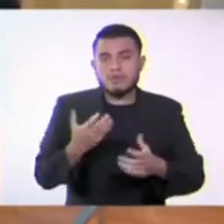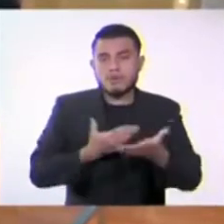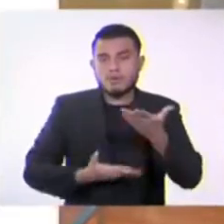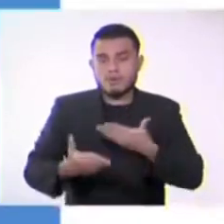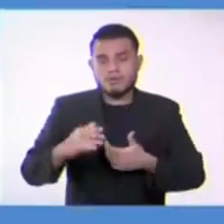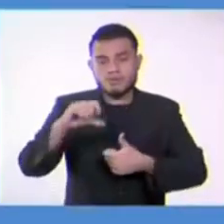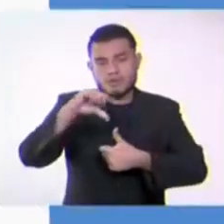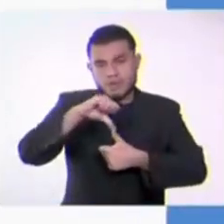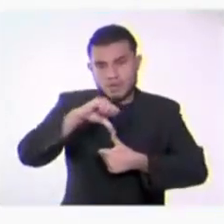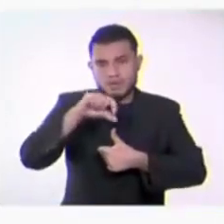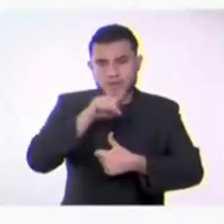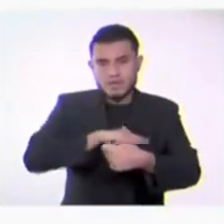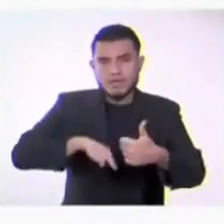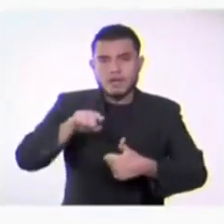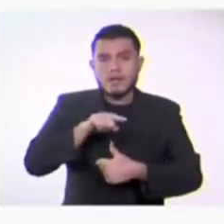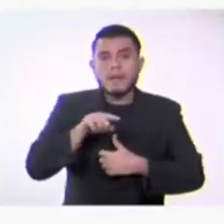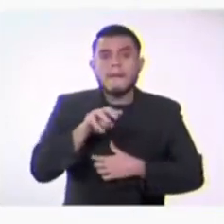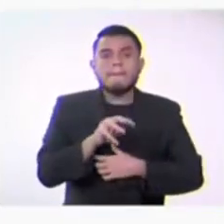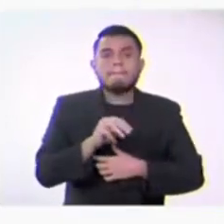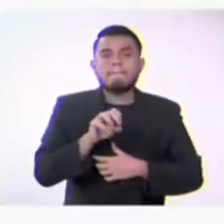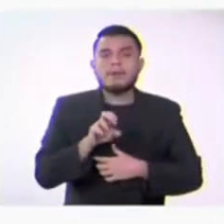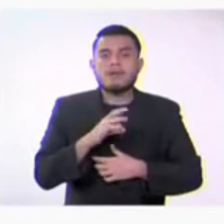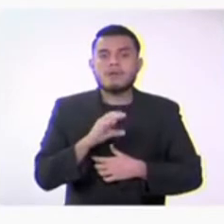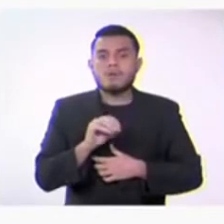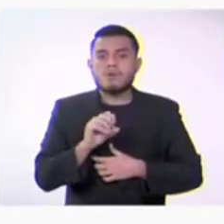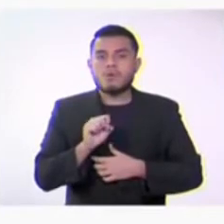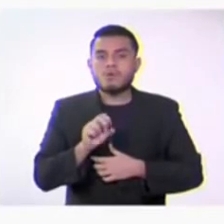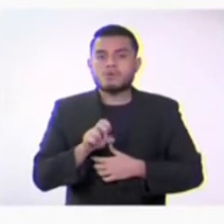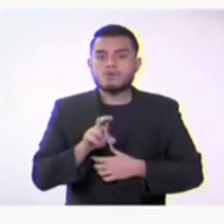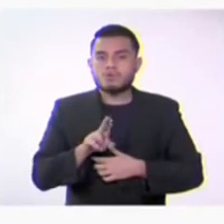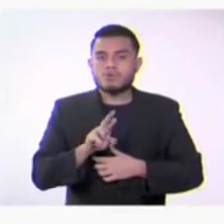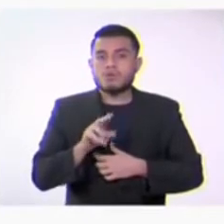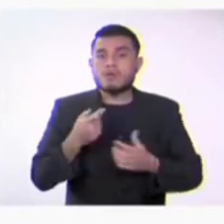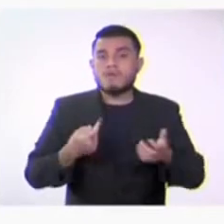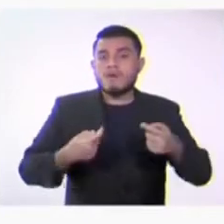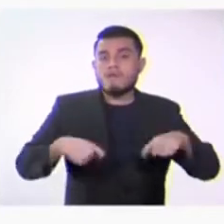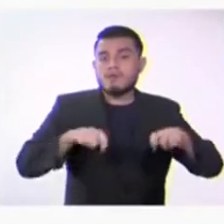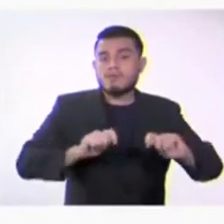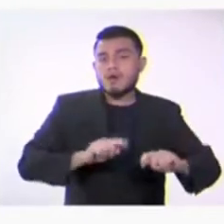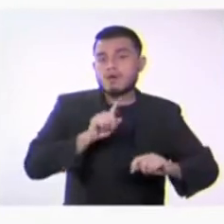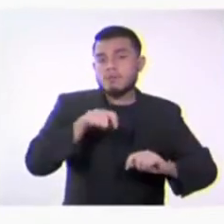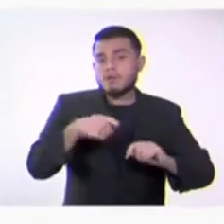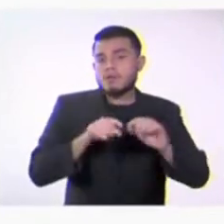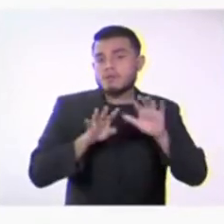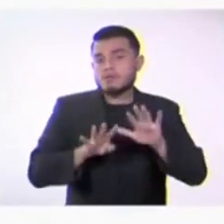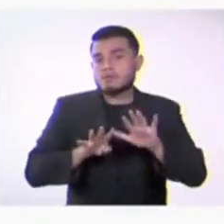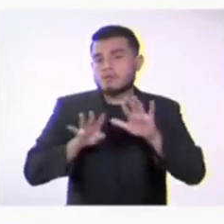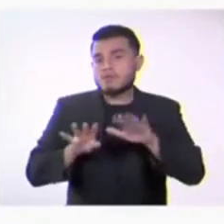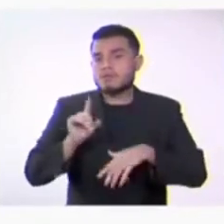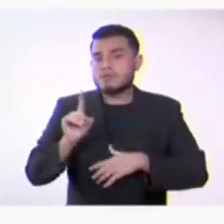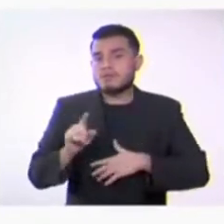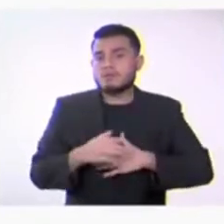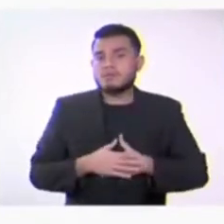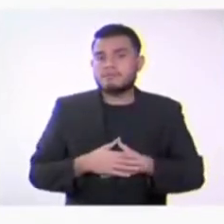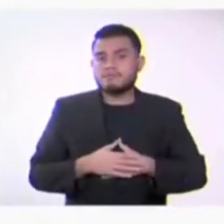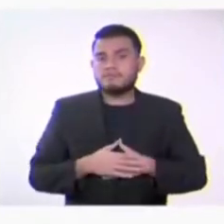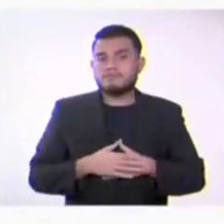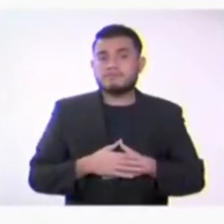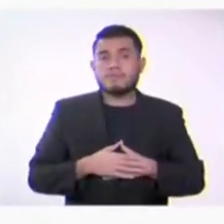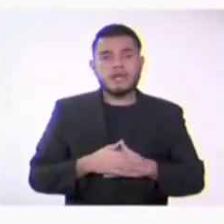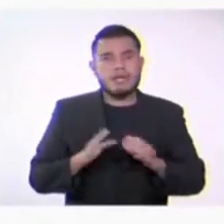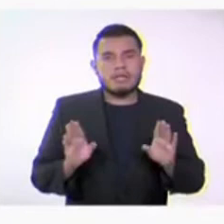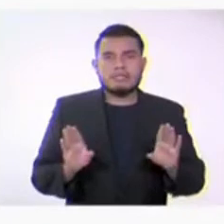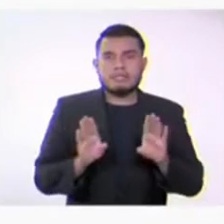tenemos el Mercosur, que fue firmado en 1991, si notamos, al cierre de la Guerra